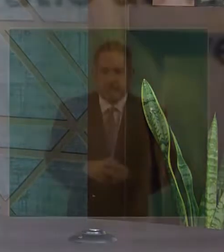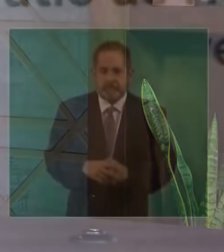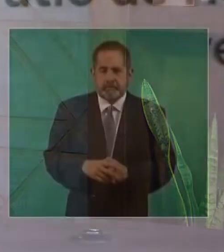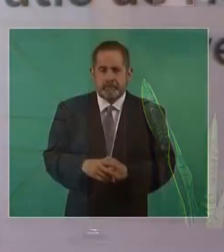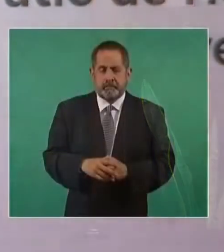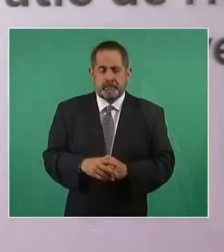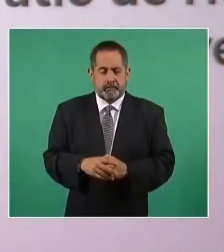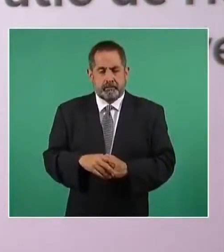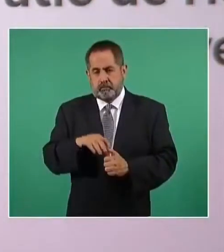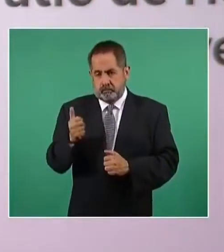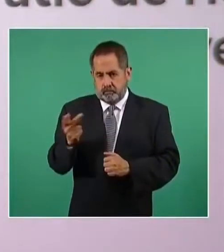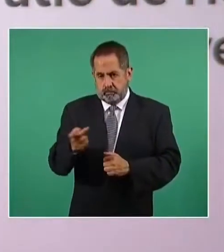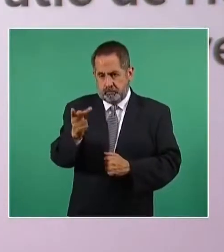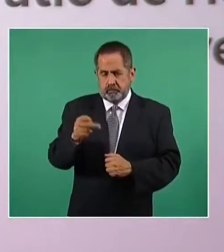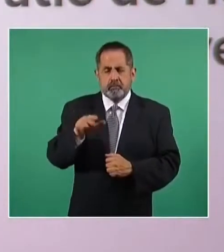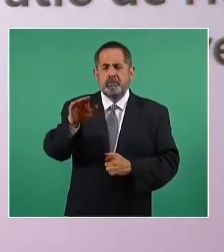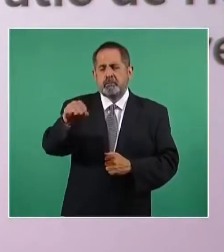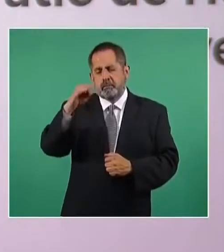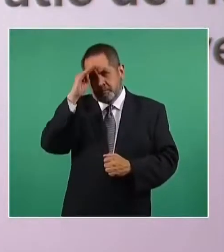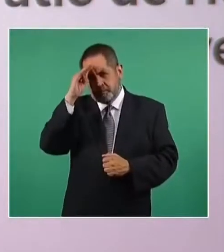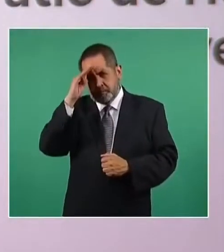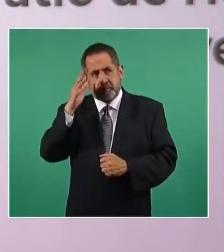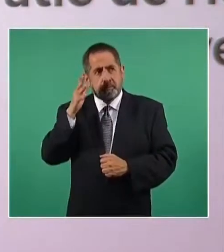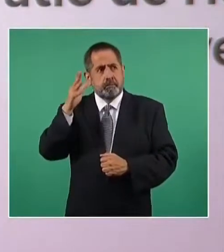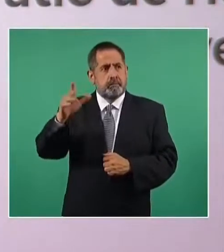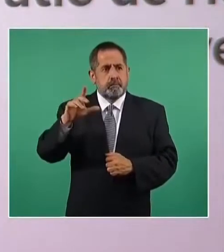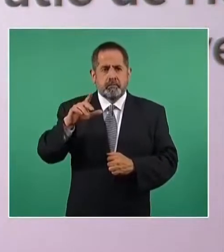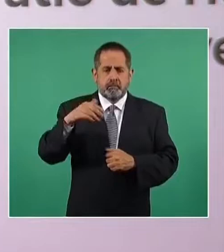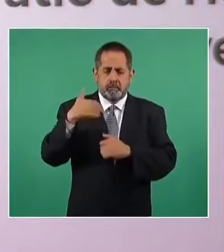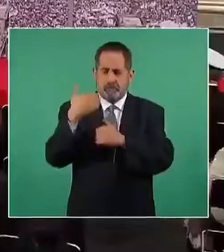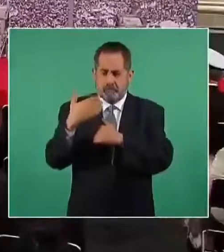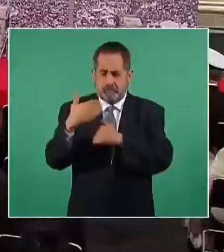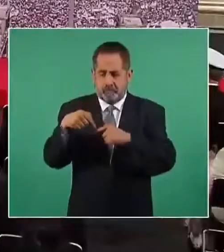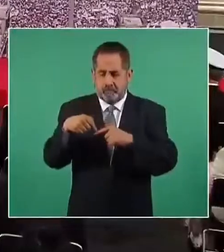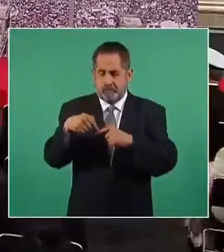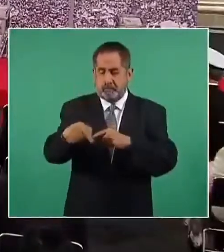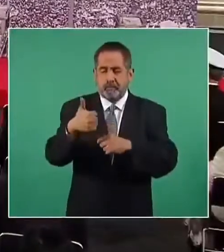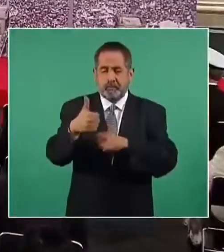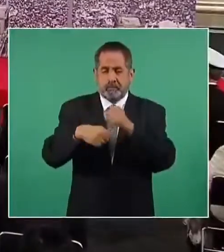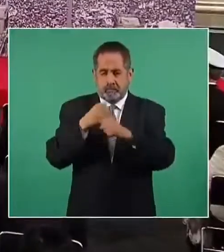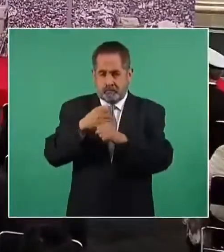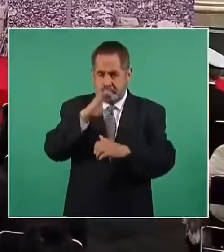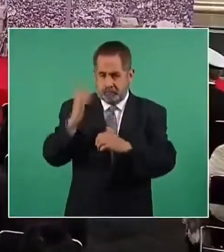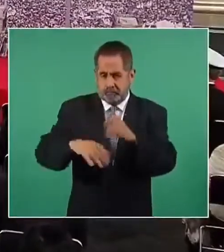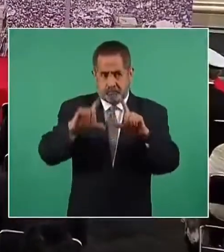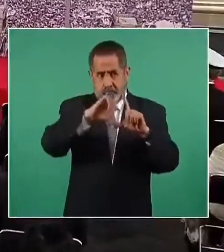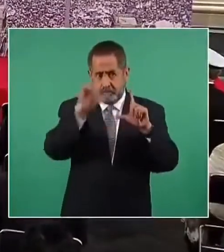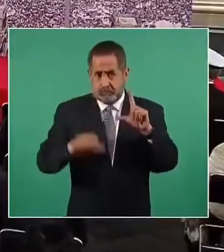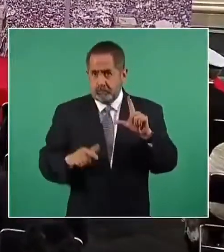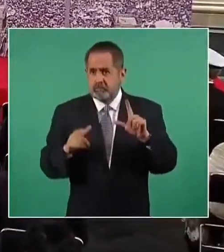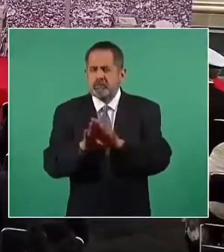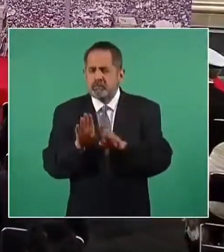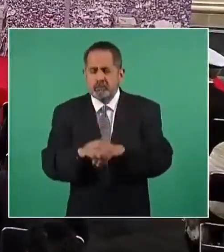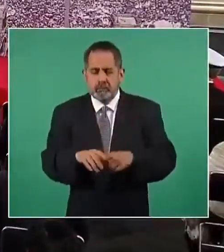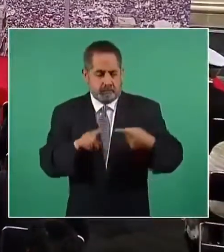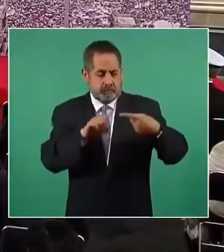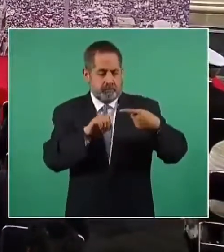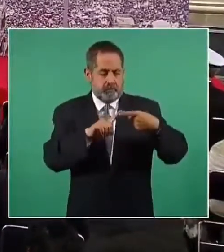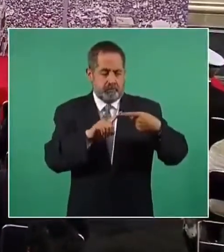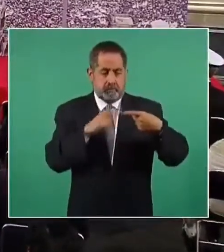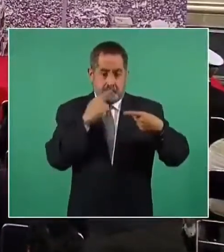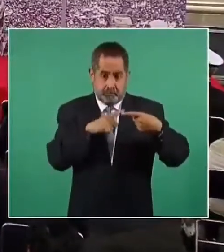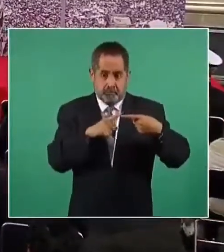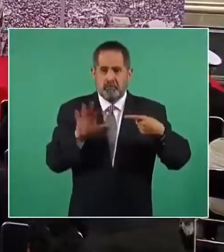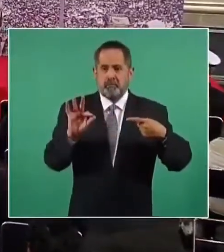Es un reformismo en donde la violencia está ausente y la resistencia está muy